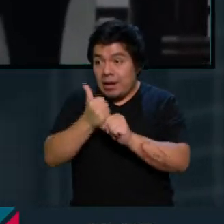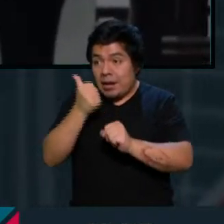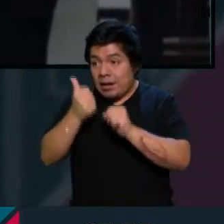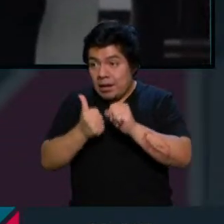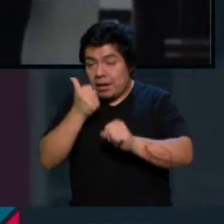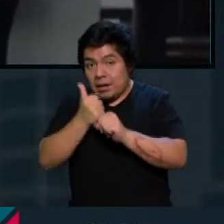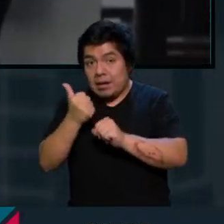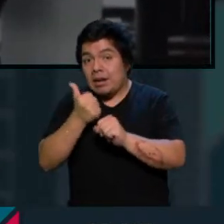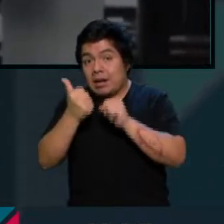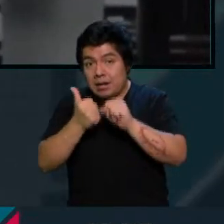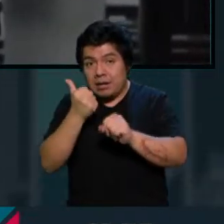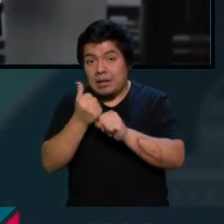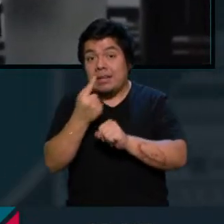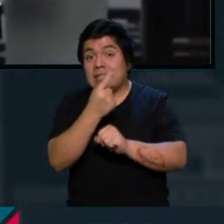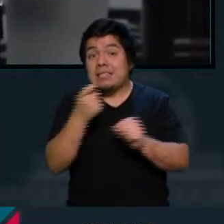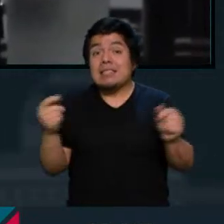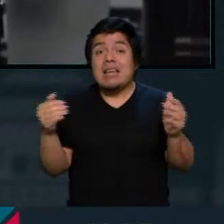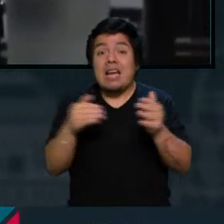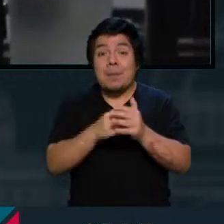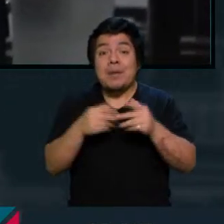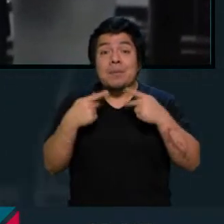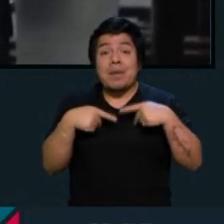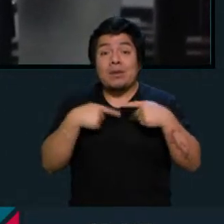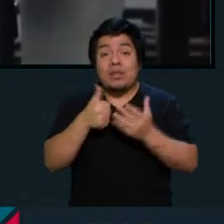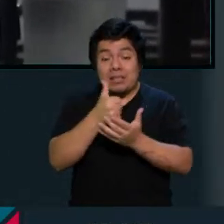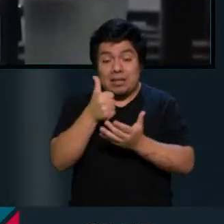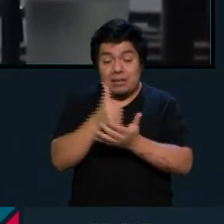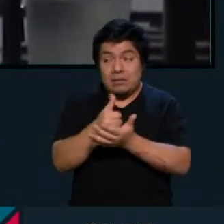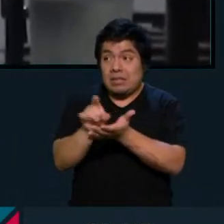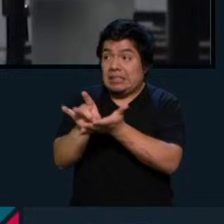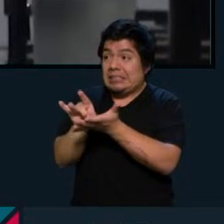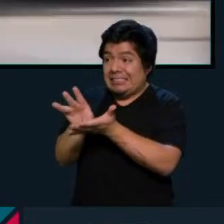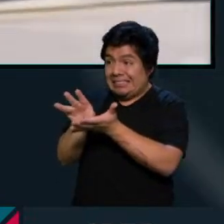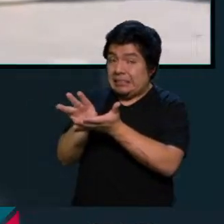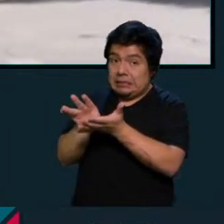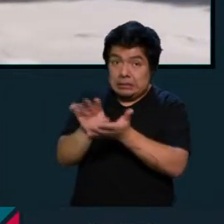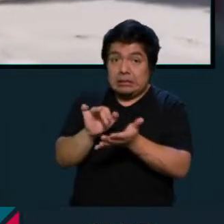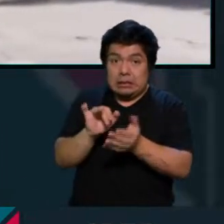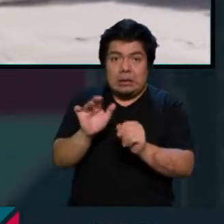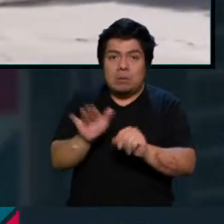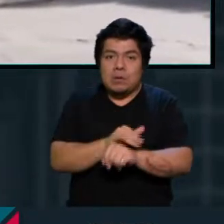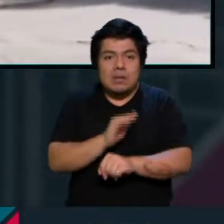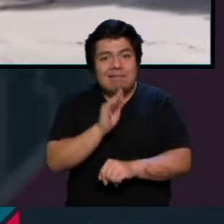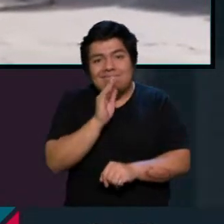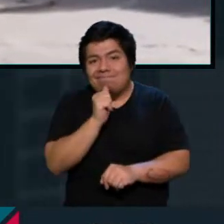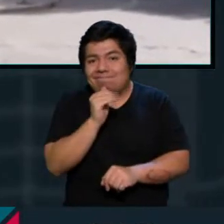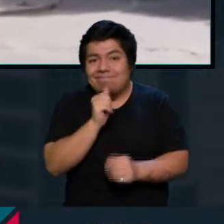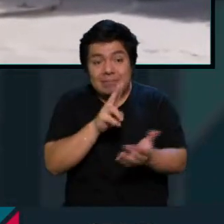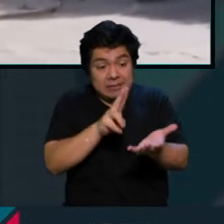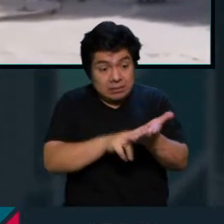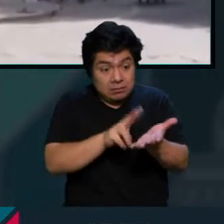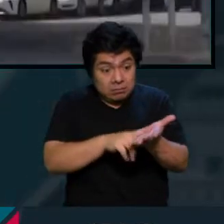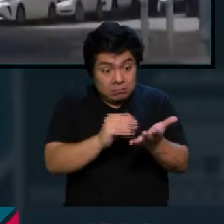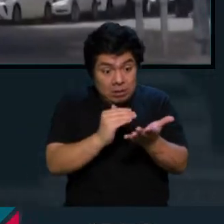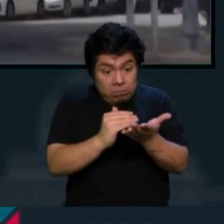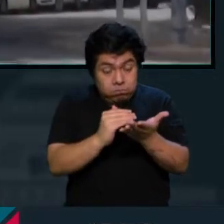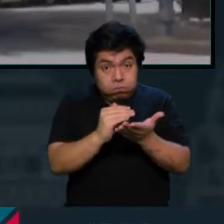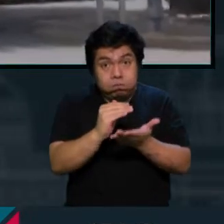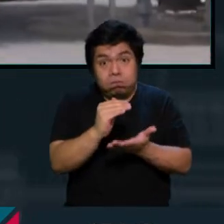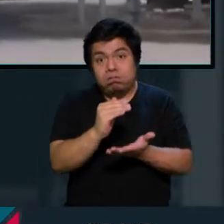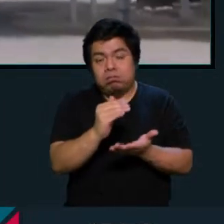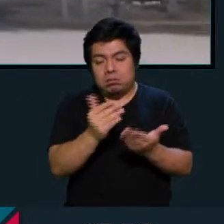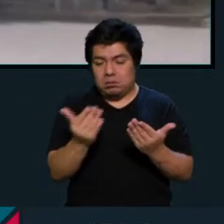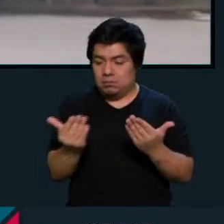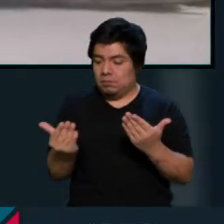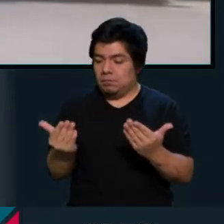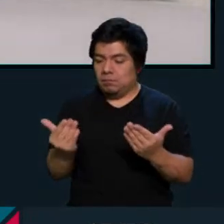100,000 personas son expulsadas de la ciudad porque no logran hacer frente justamente a los precios de la vivienda. Entonces, si miramos